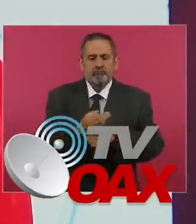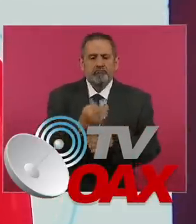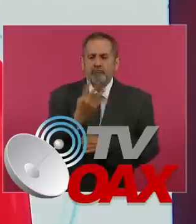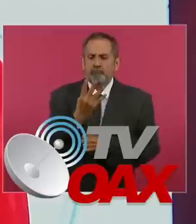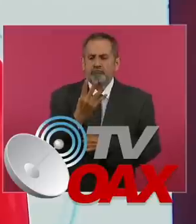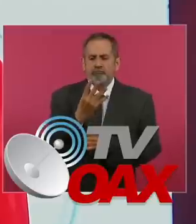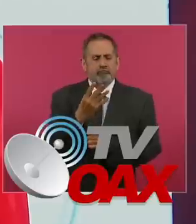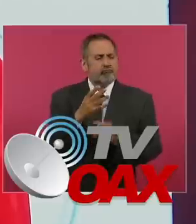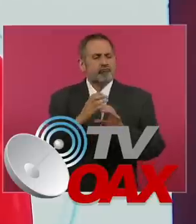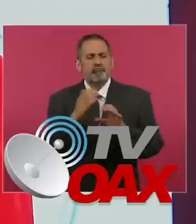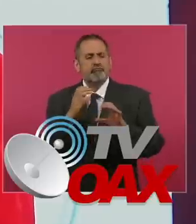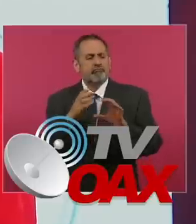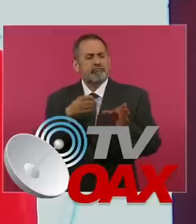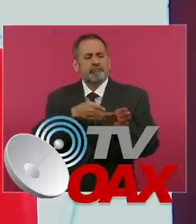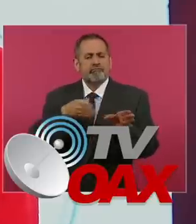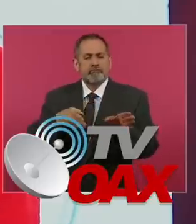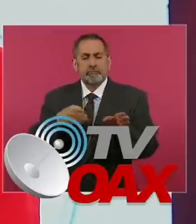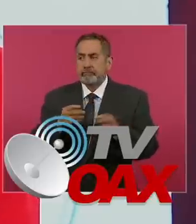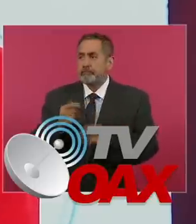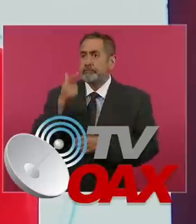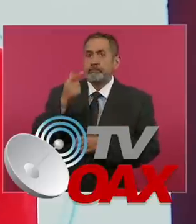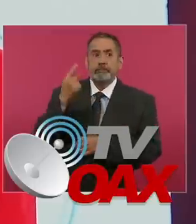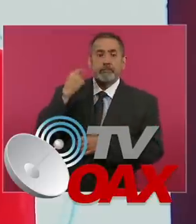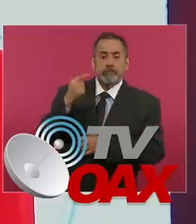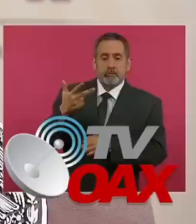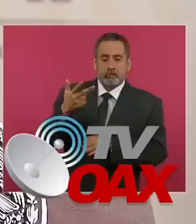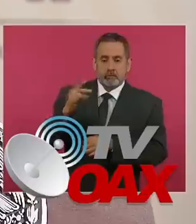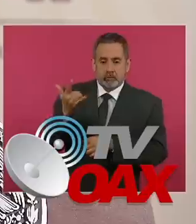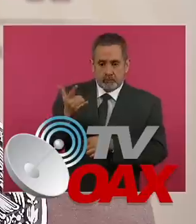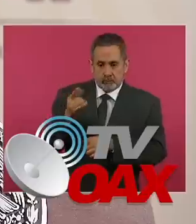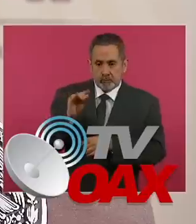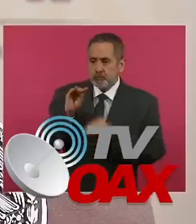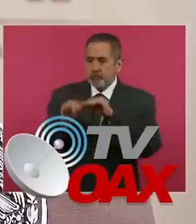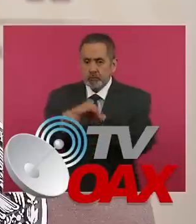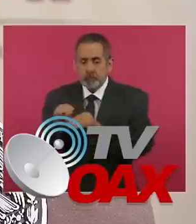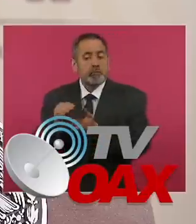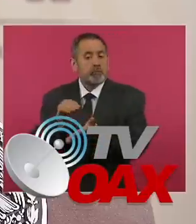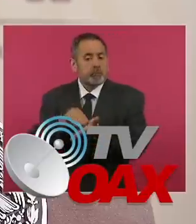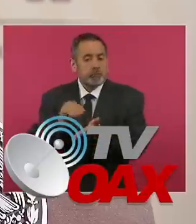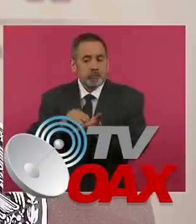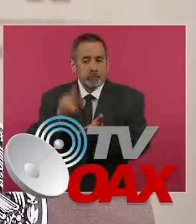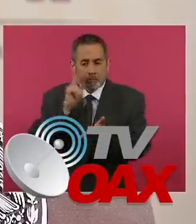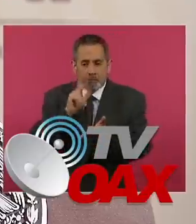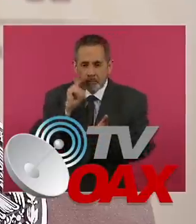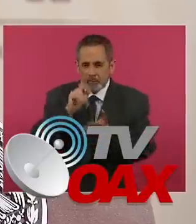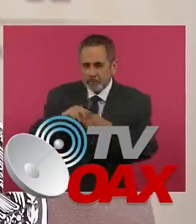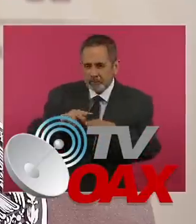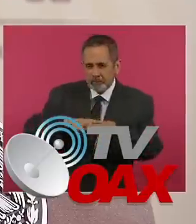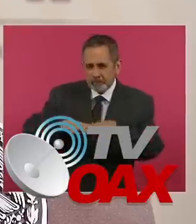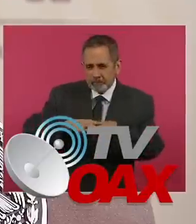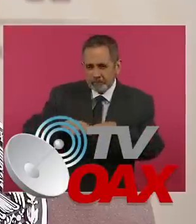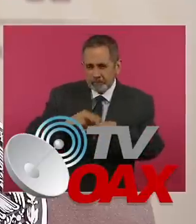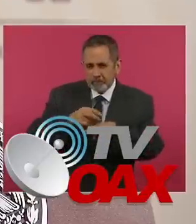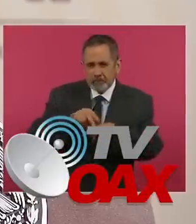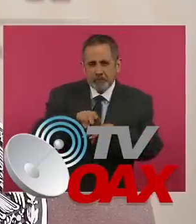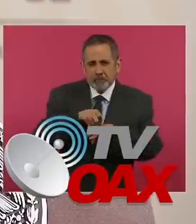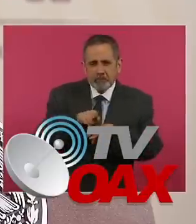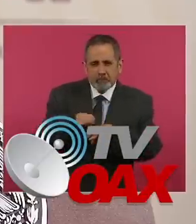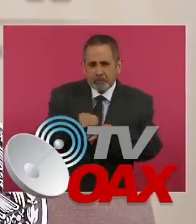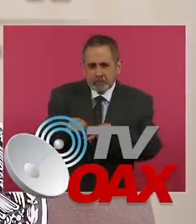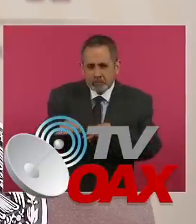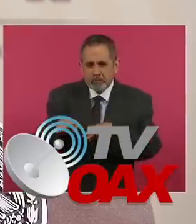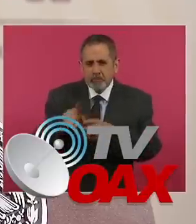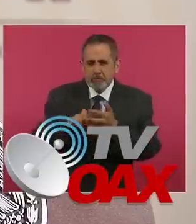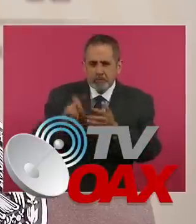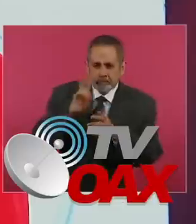El primer tren, que ya fue entregado el pasado 8 de julio, sigue con las pruebas estáticas y en breve se iniciarán las